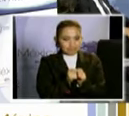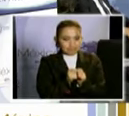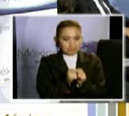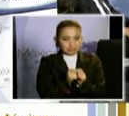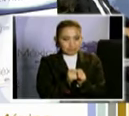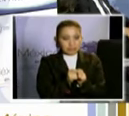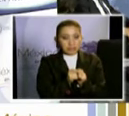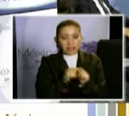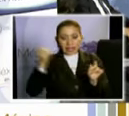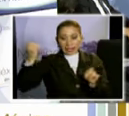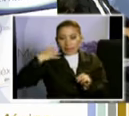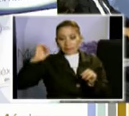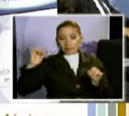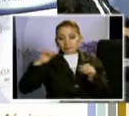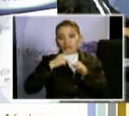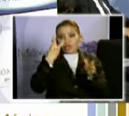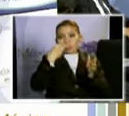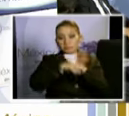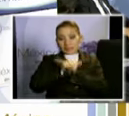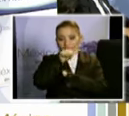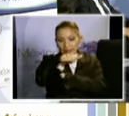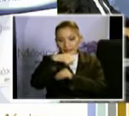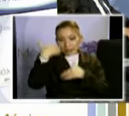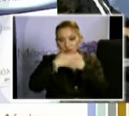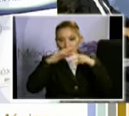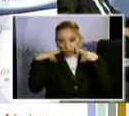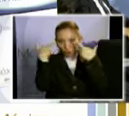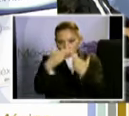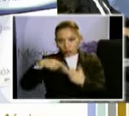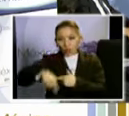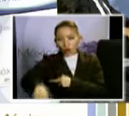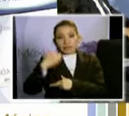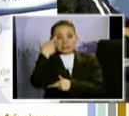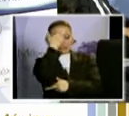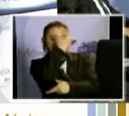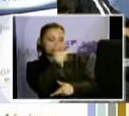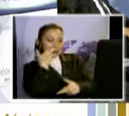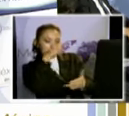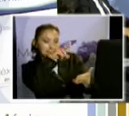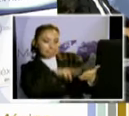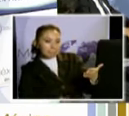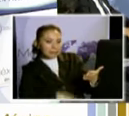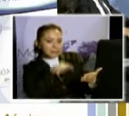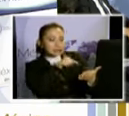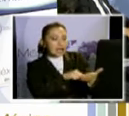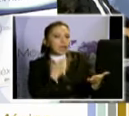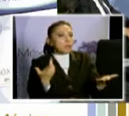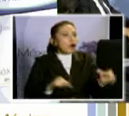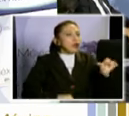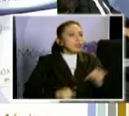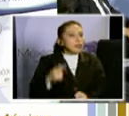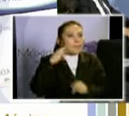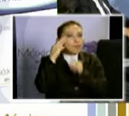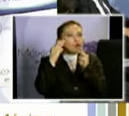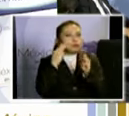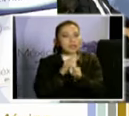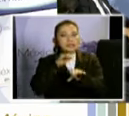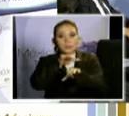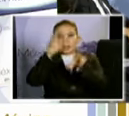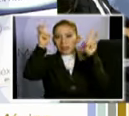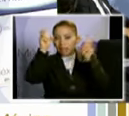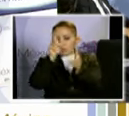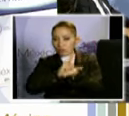La Asamblea del 2016 justamente revisará la que es la política mundial de las